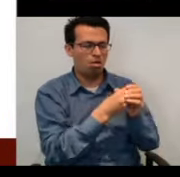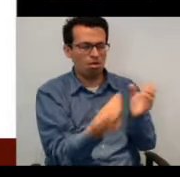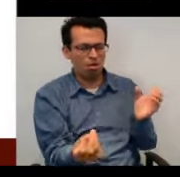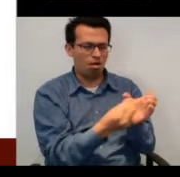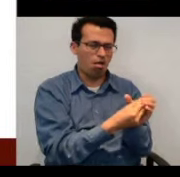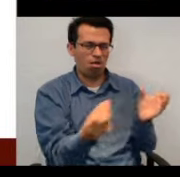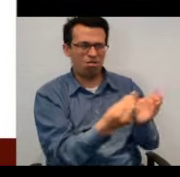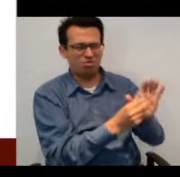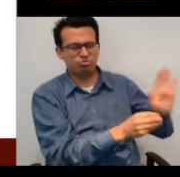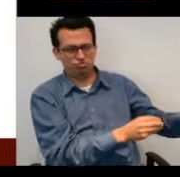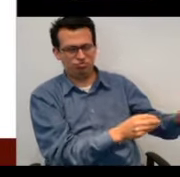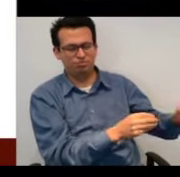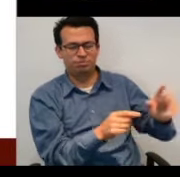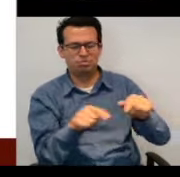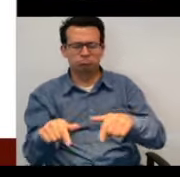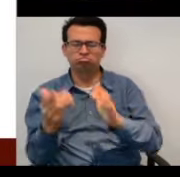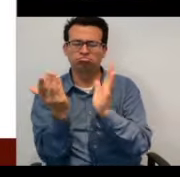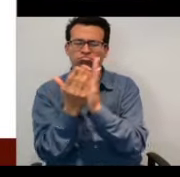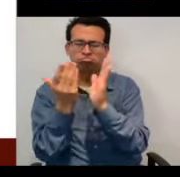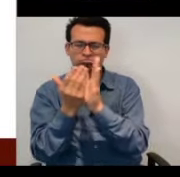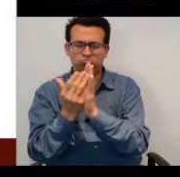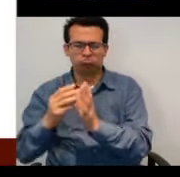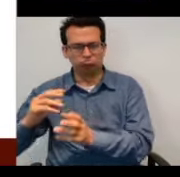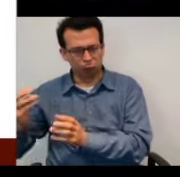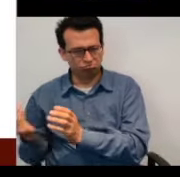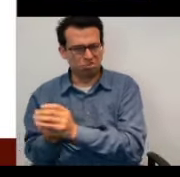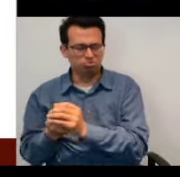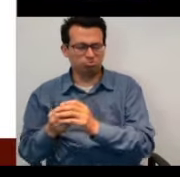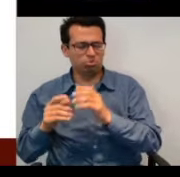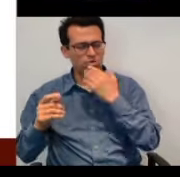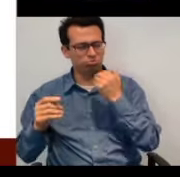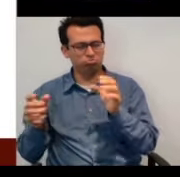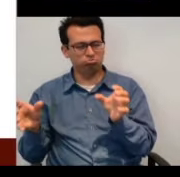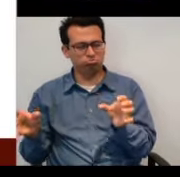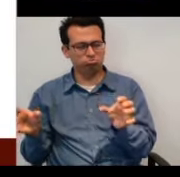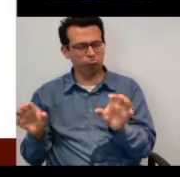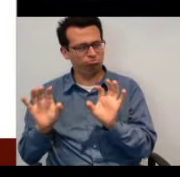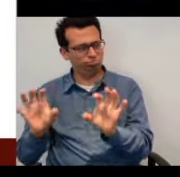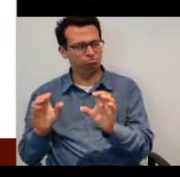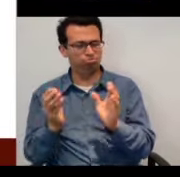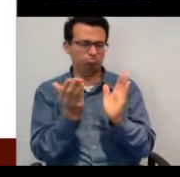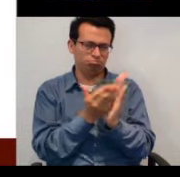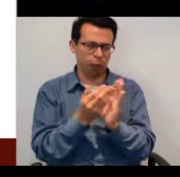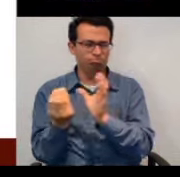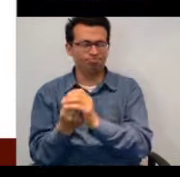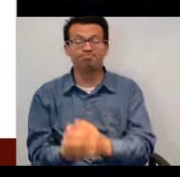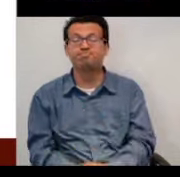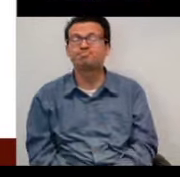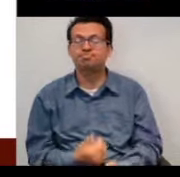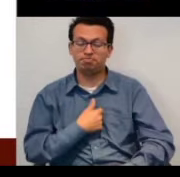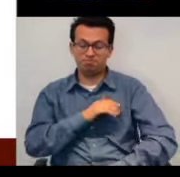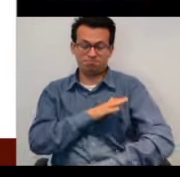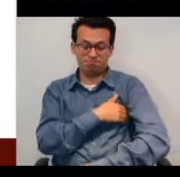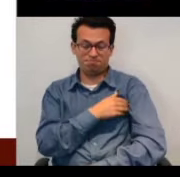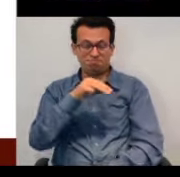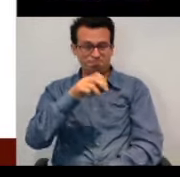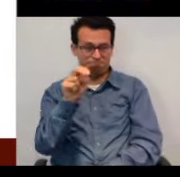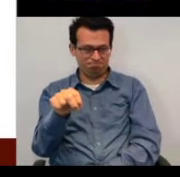Desde el Ministerio de Educación Nacional hemos venido trabajando los conceptos fundamentales que caracterizan la educación